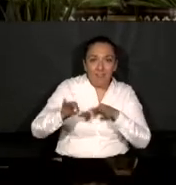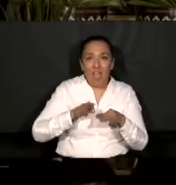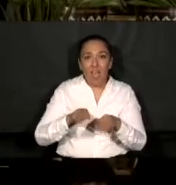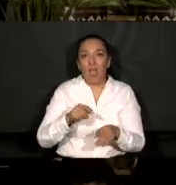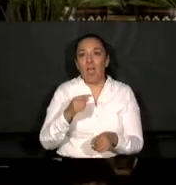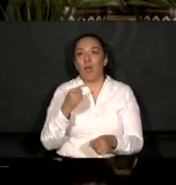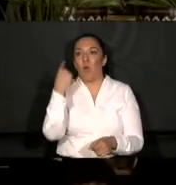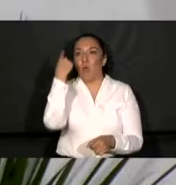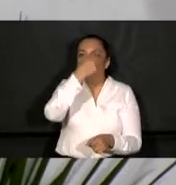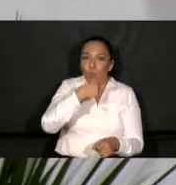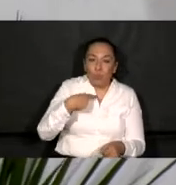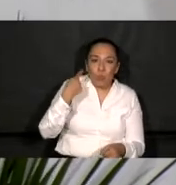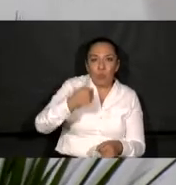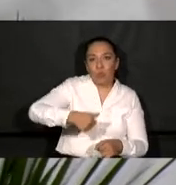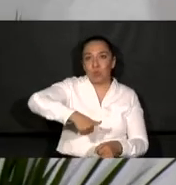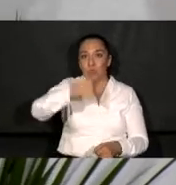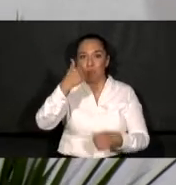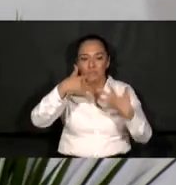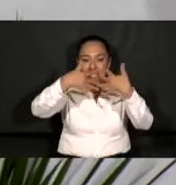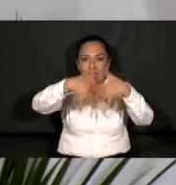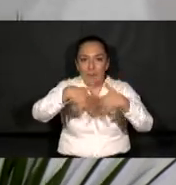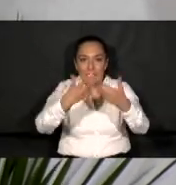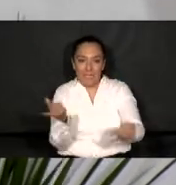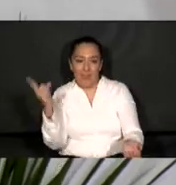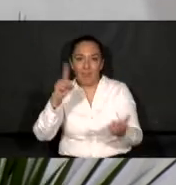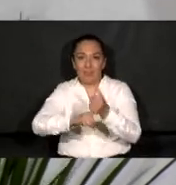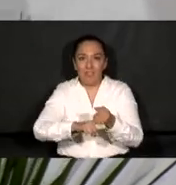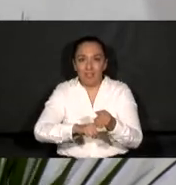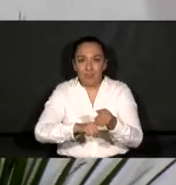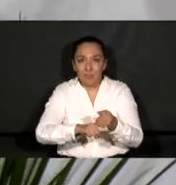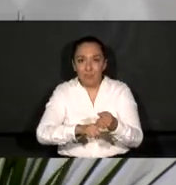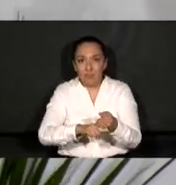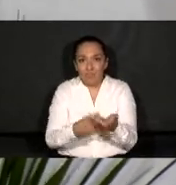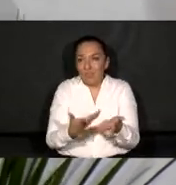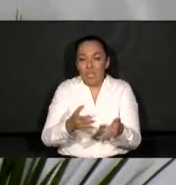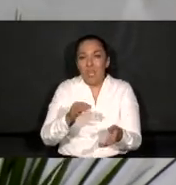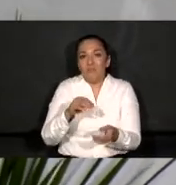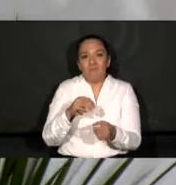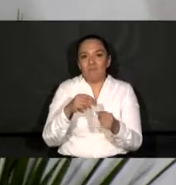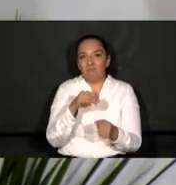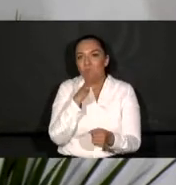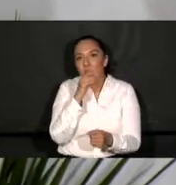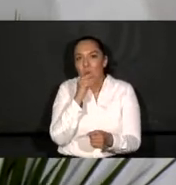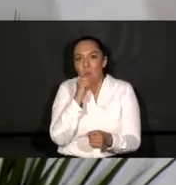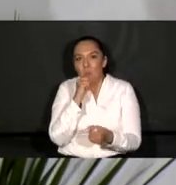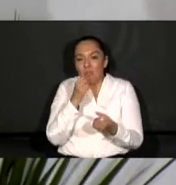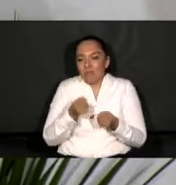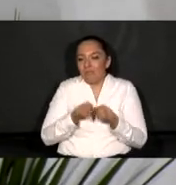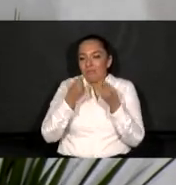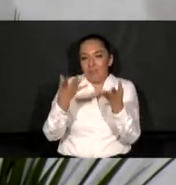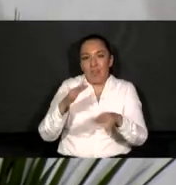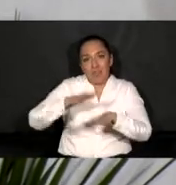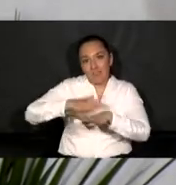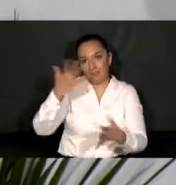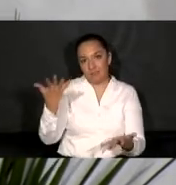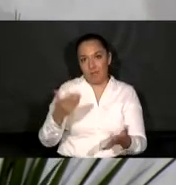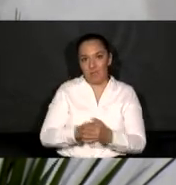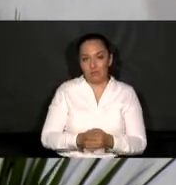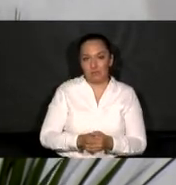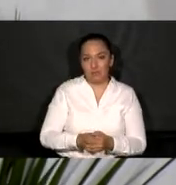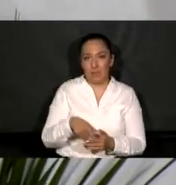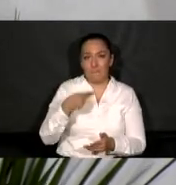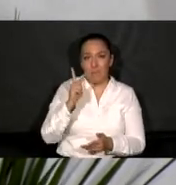12 horas en la maquila no puede brindarles esa otra opción. Pero ¿saben qué?